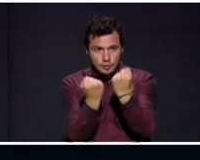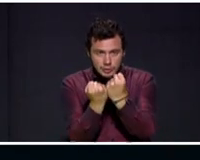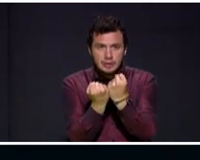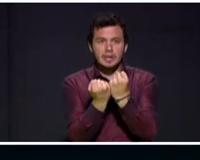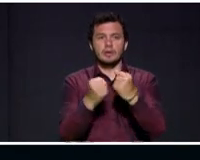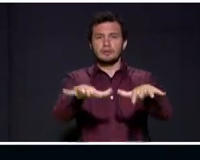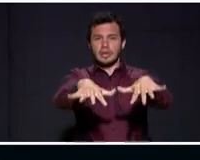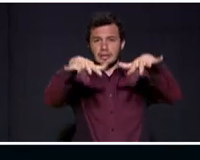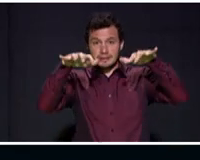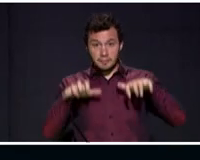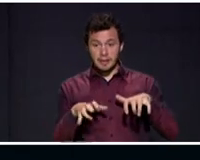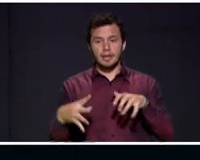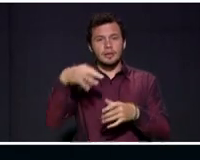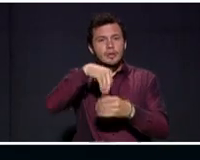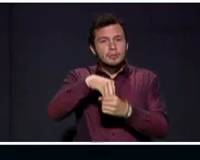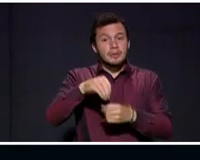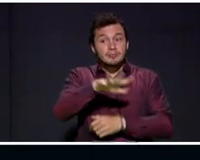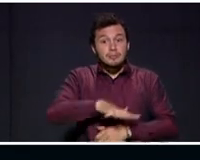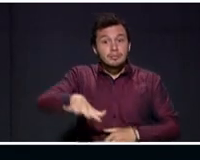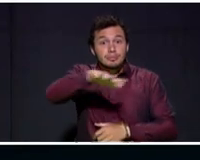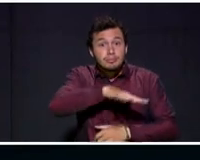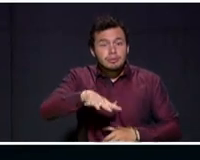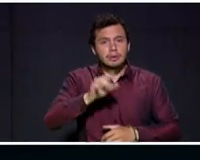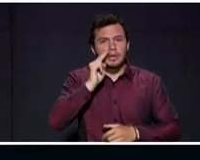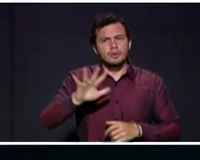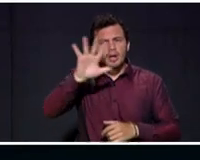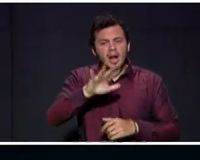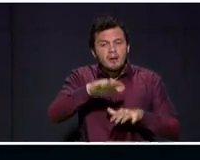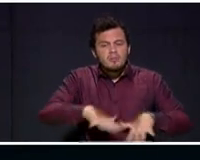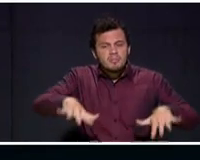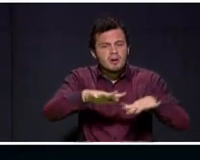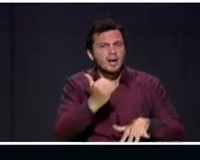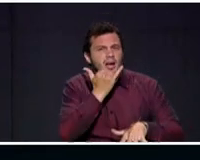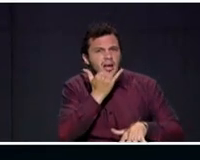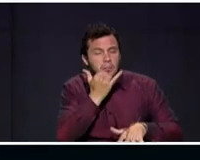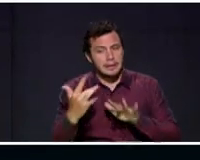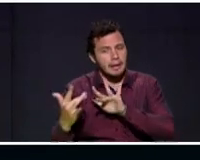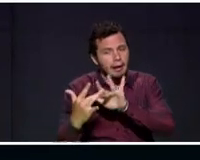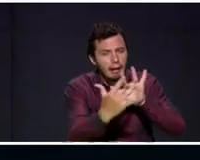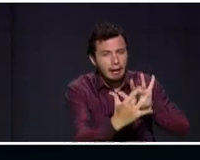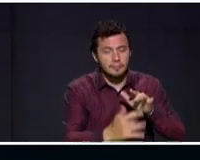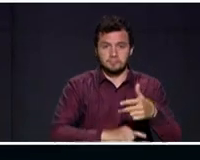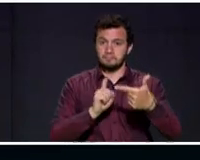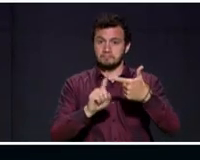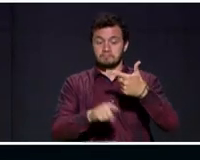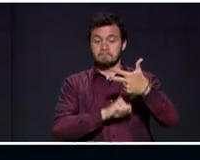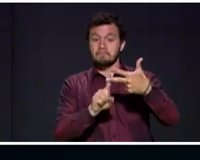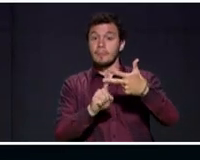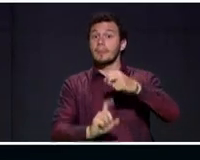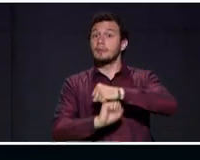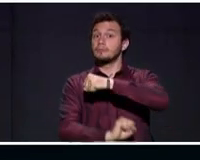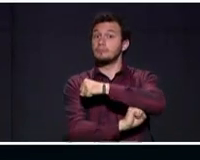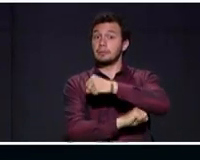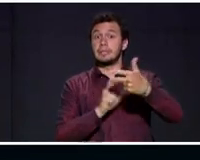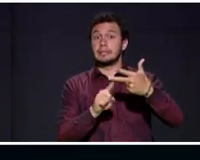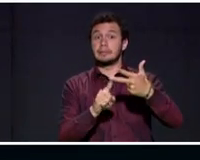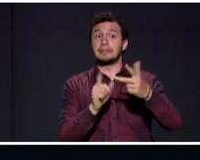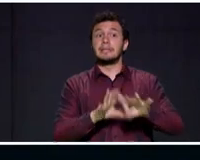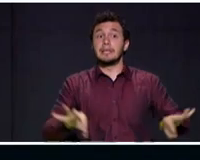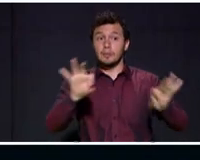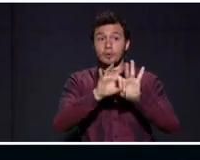nivel nacional para conocer la minucia de lo que está en el territorio lo tercero fundamental las tías la presencia de la